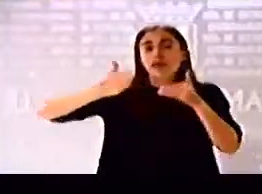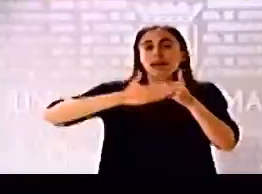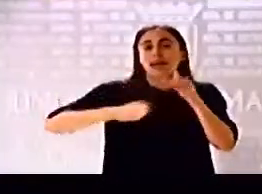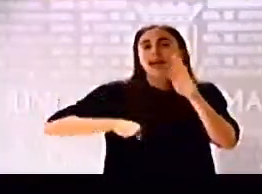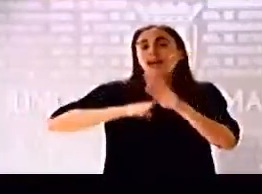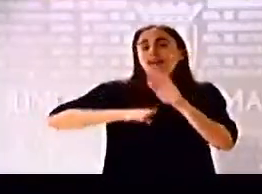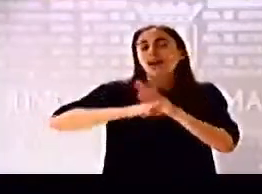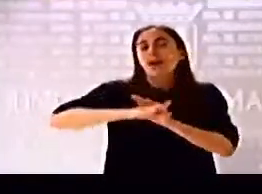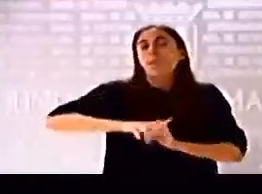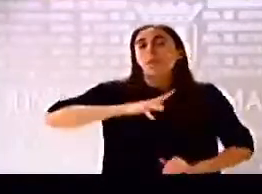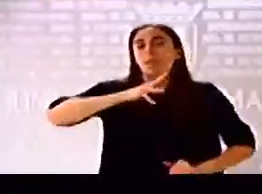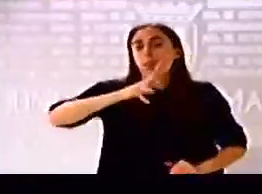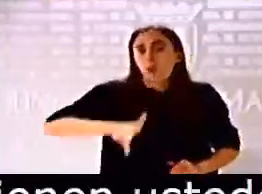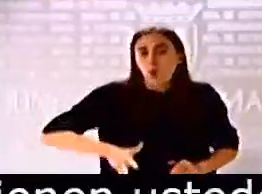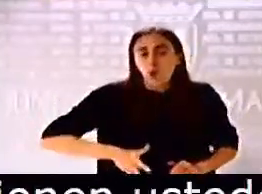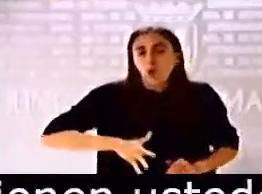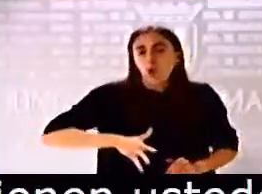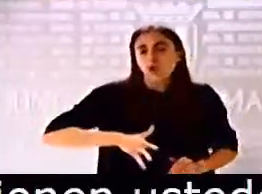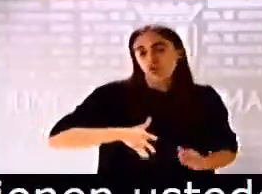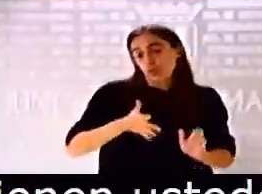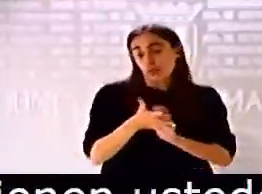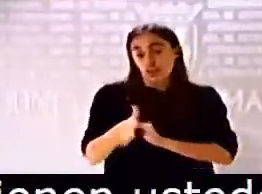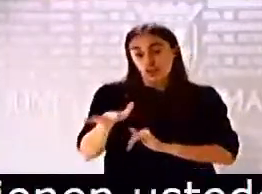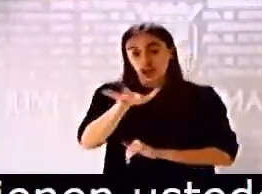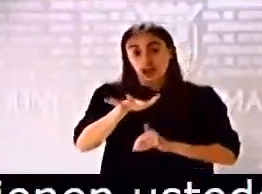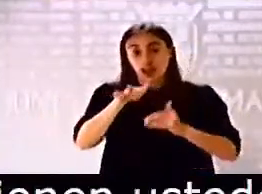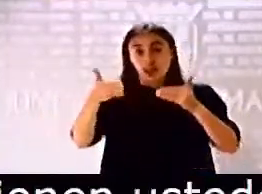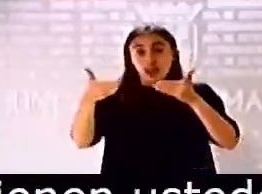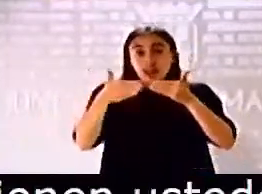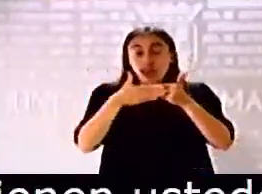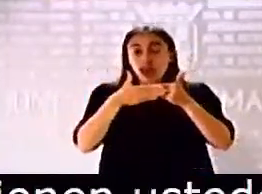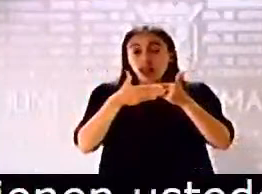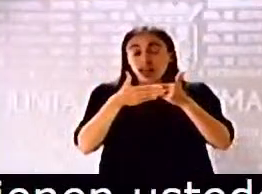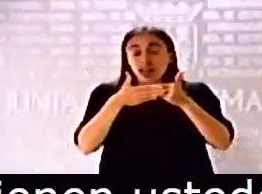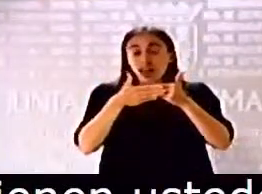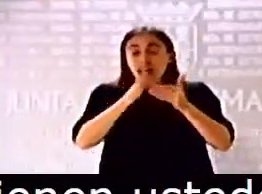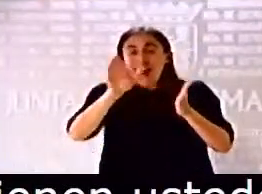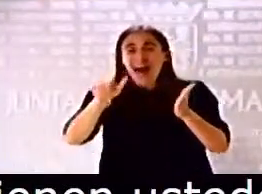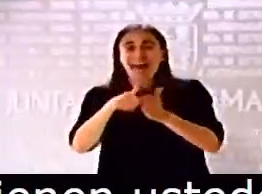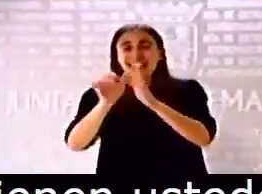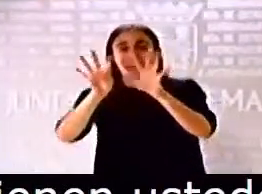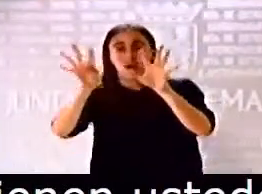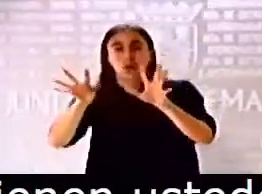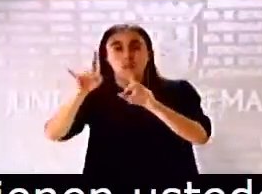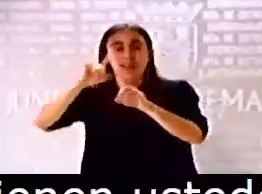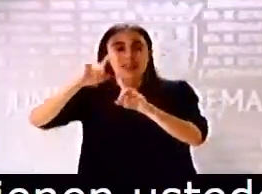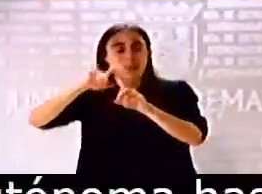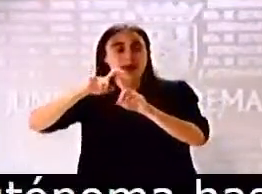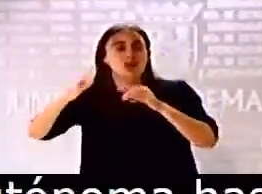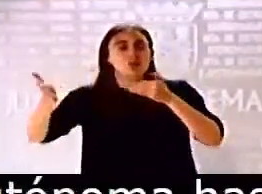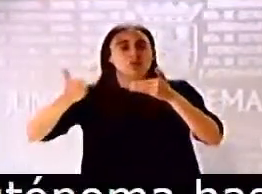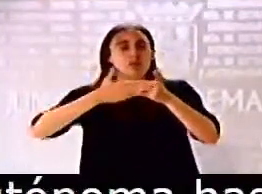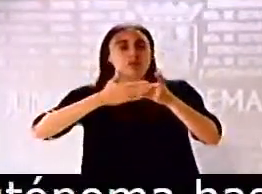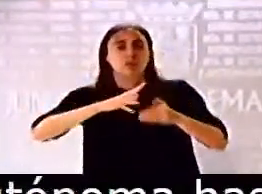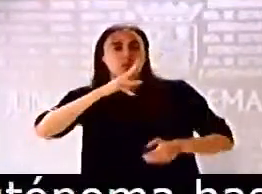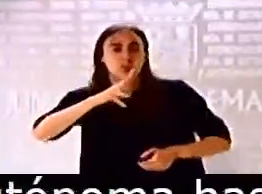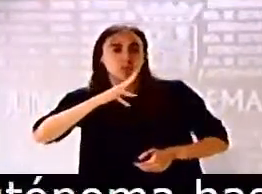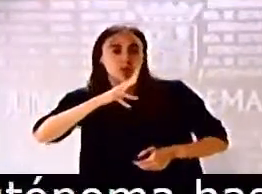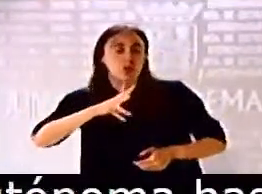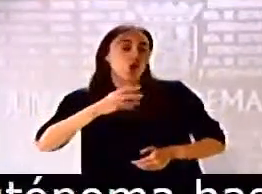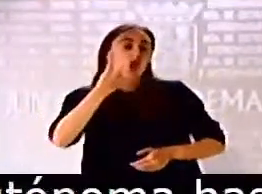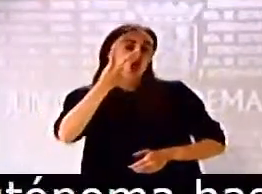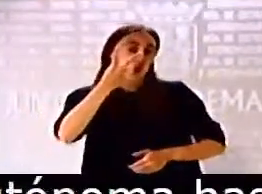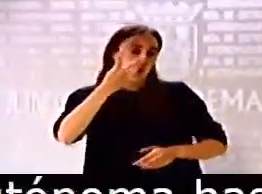ustedes el cierre perimetral de la comunidad autónoma hasta el día 9 de mayo? Es por 2 motivos